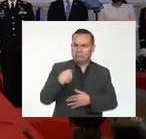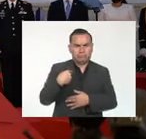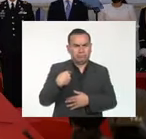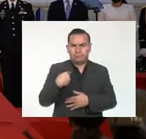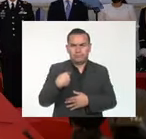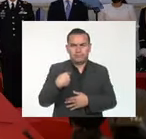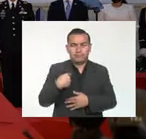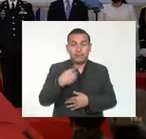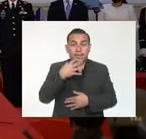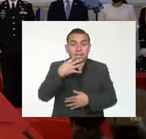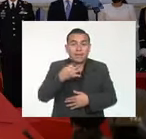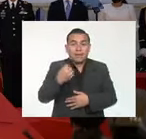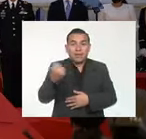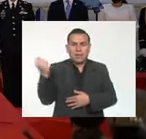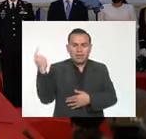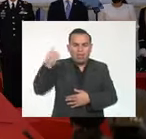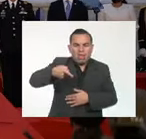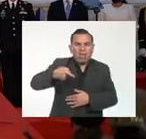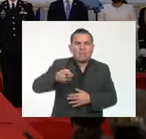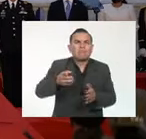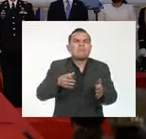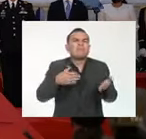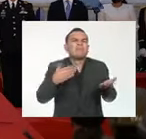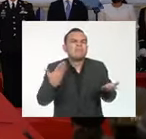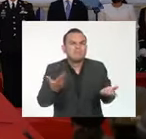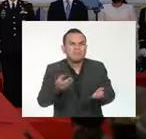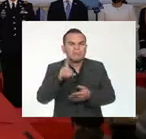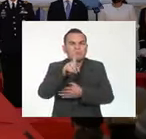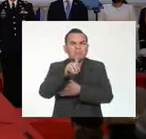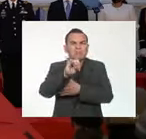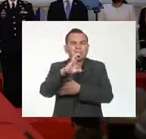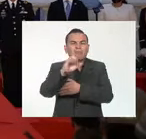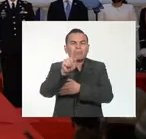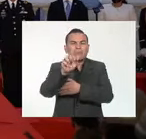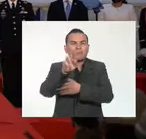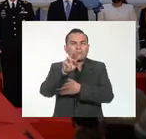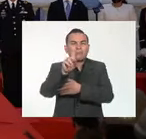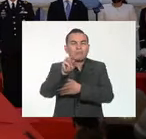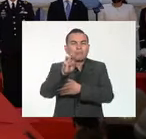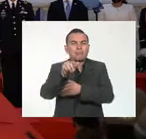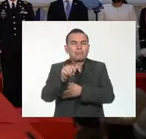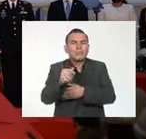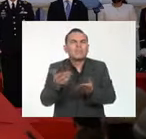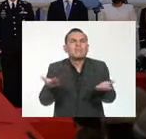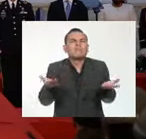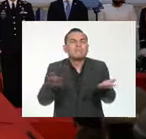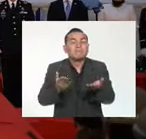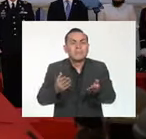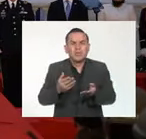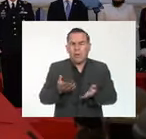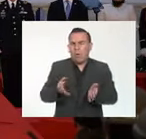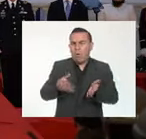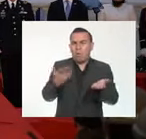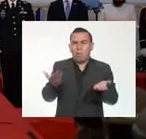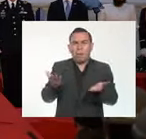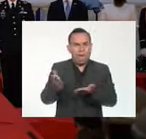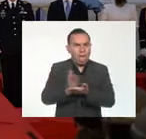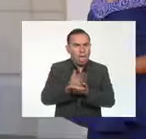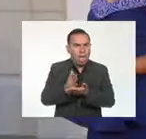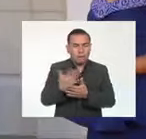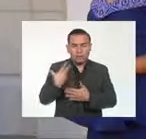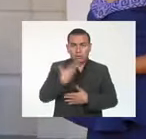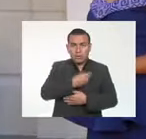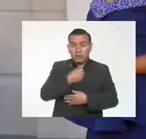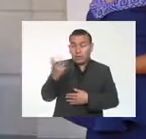Dictadura, dicen. Yo quiero preguntar, ¿cuál dictadura? ¿En qué sentido es una dictadura? Porque ganamos